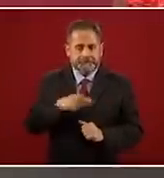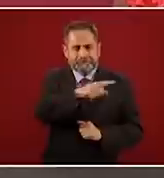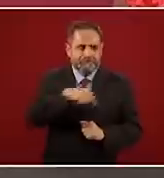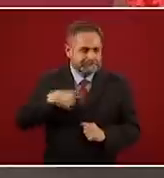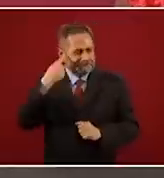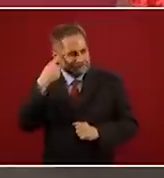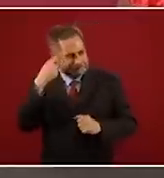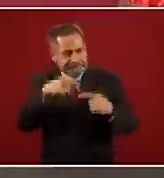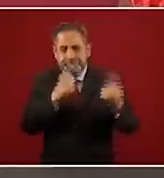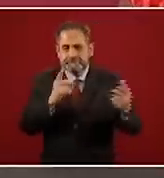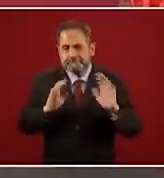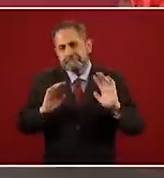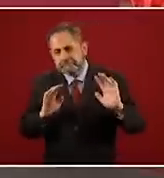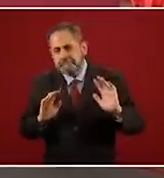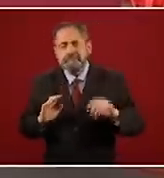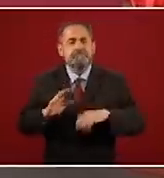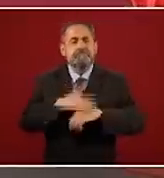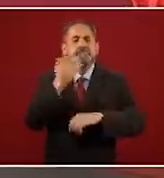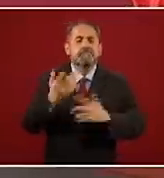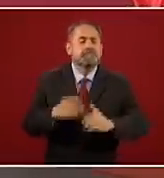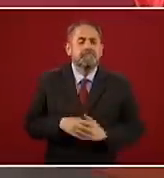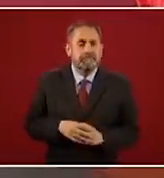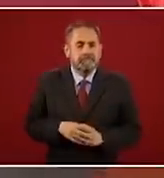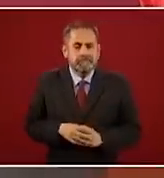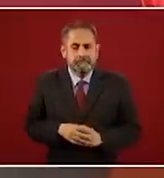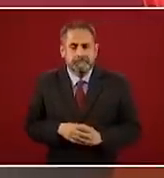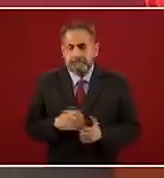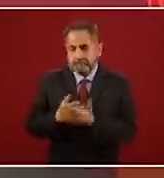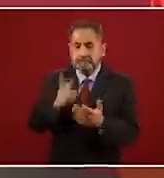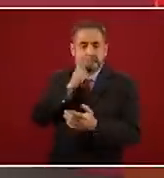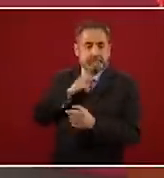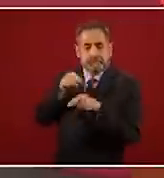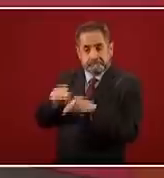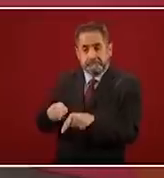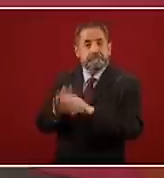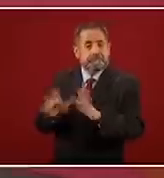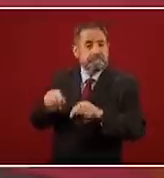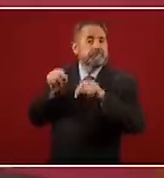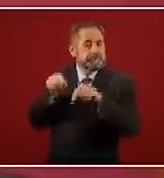diferendos porque ahora Pemex